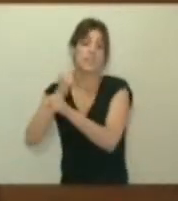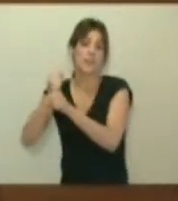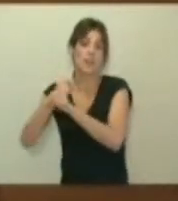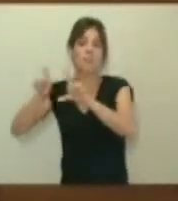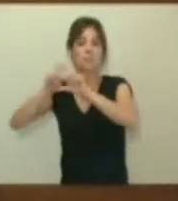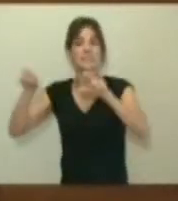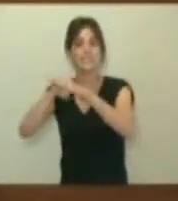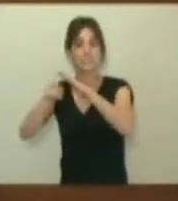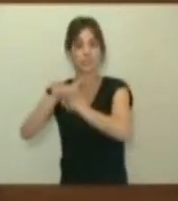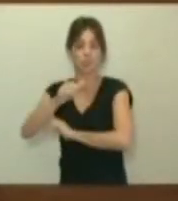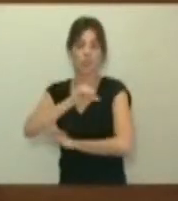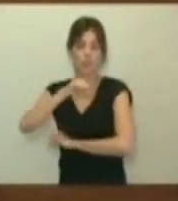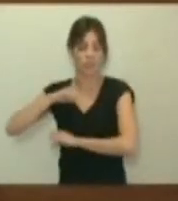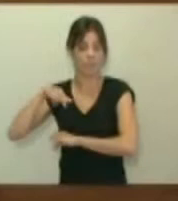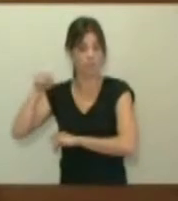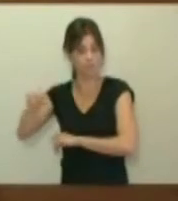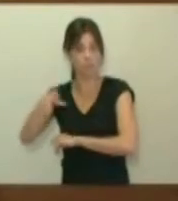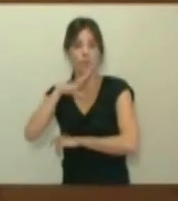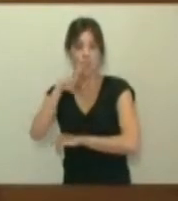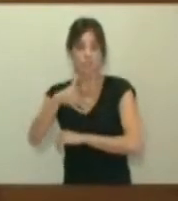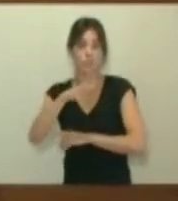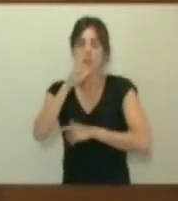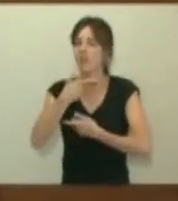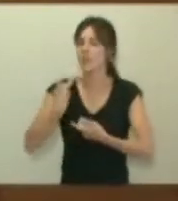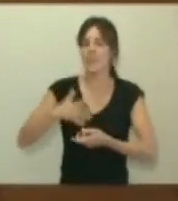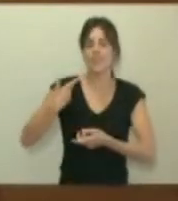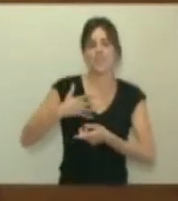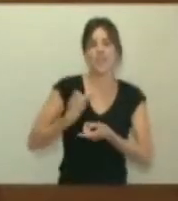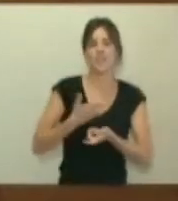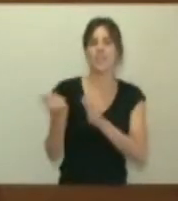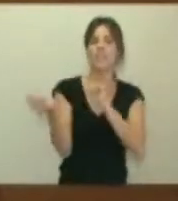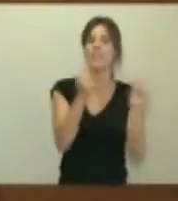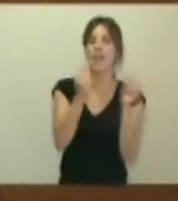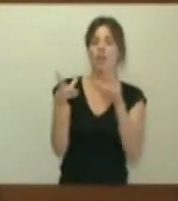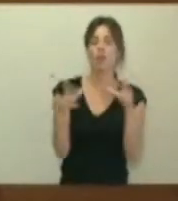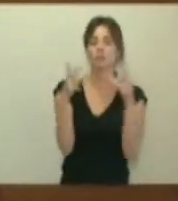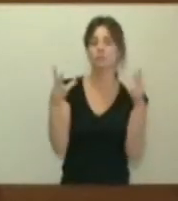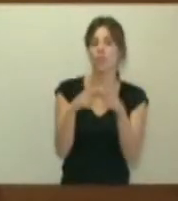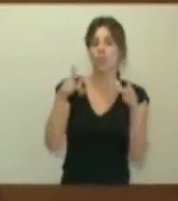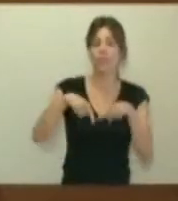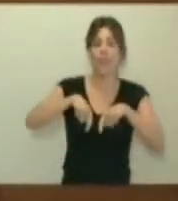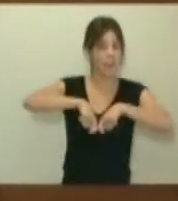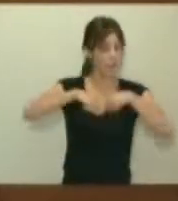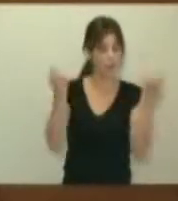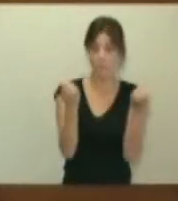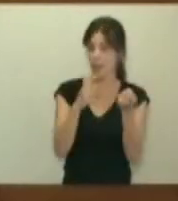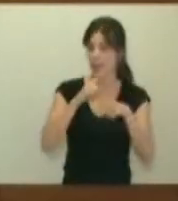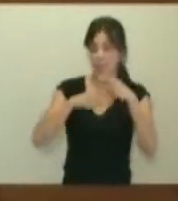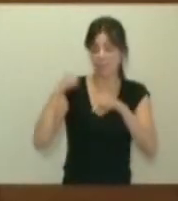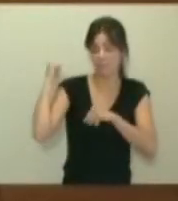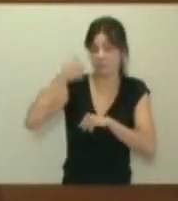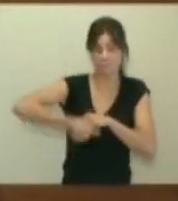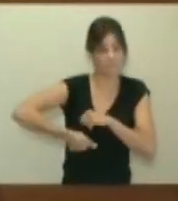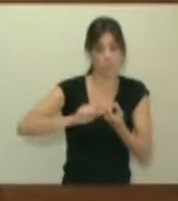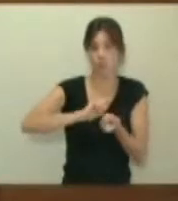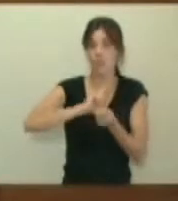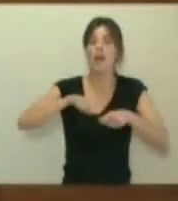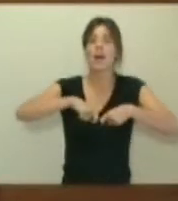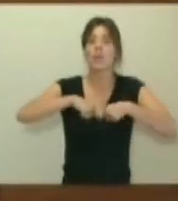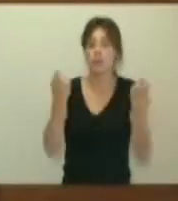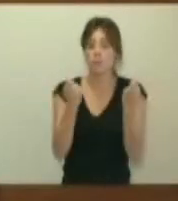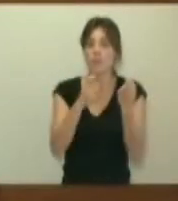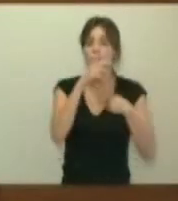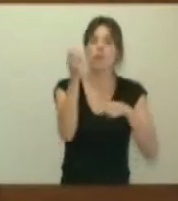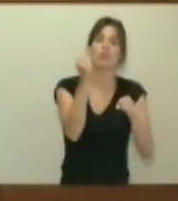mismos. Por lo tanto, se ha roto la dicotomía del diálogo social clásico entre empresarios y trabajadores